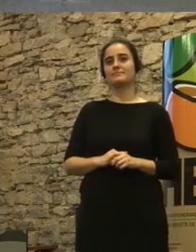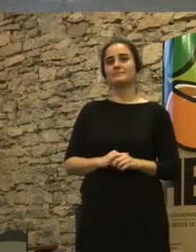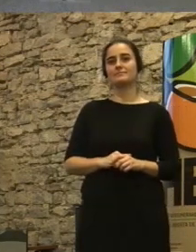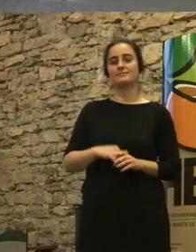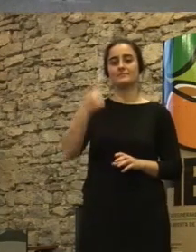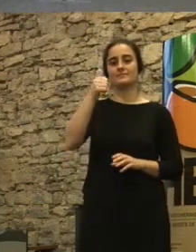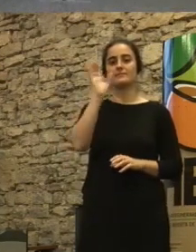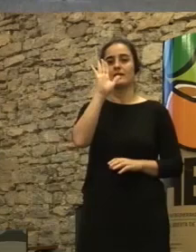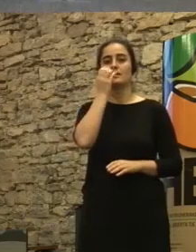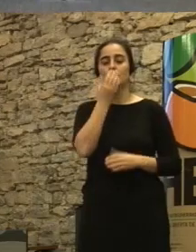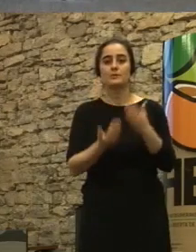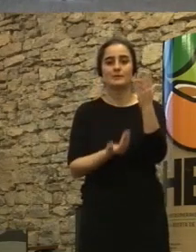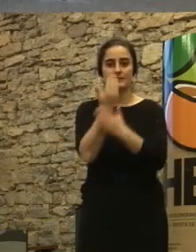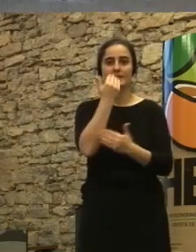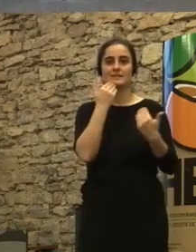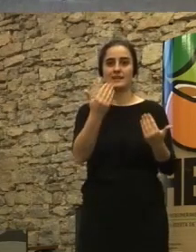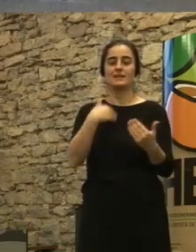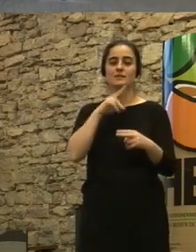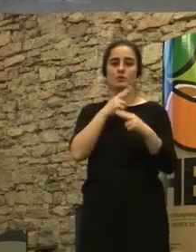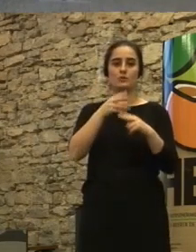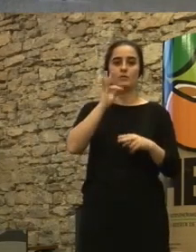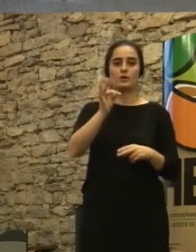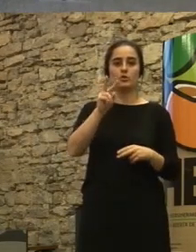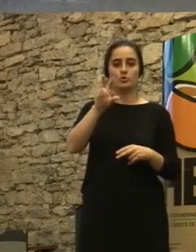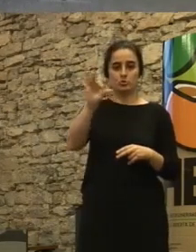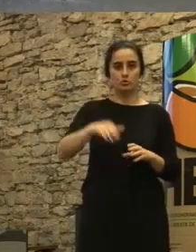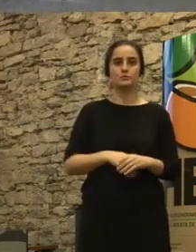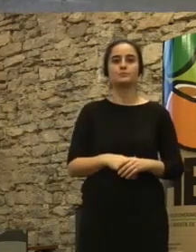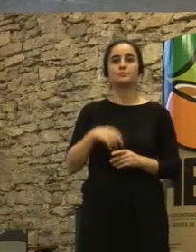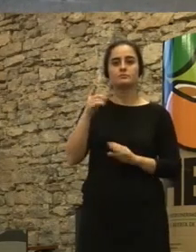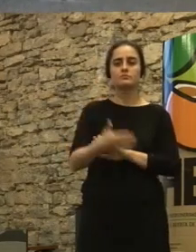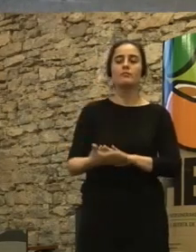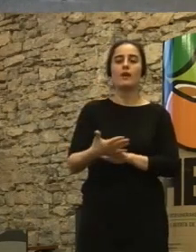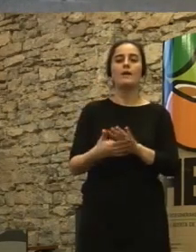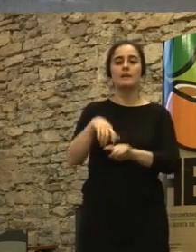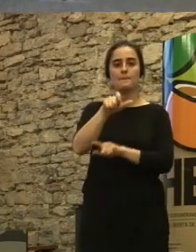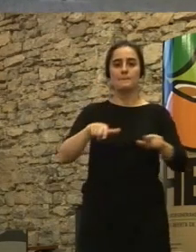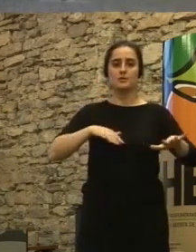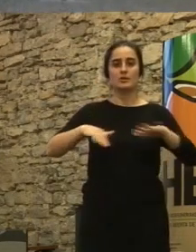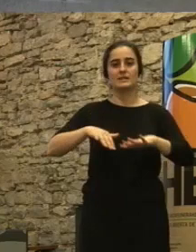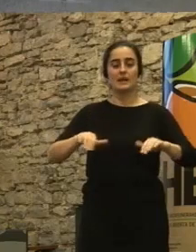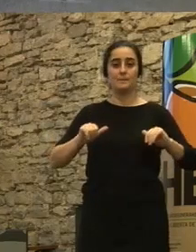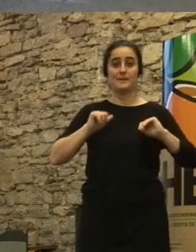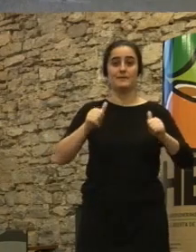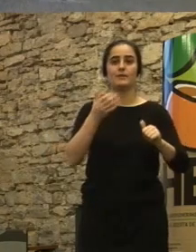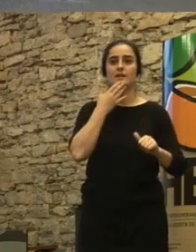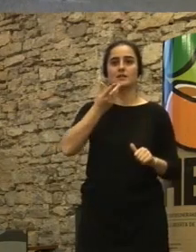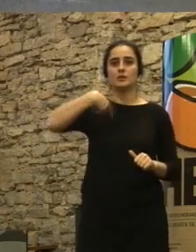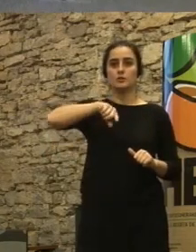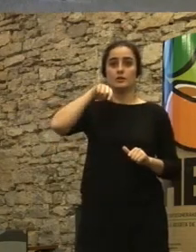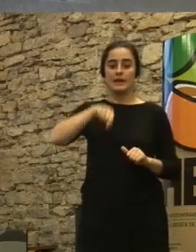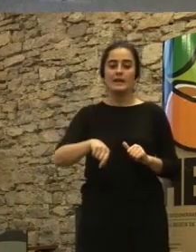Buenos días, gracias Antonella. Mi nombre es Chus. Has hablado de las personas emprendedoras. Si de aquí damos el salto a